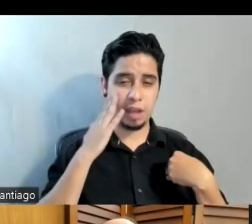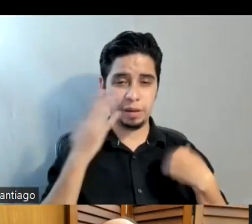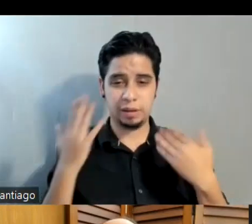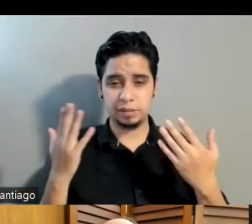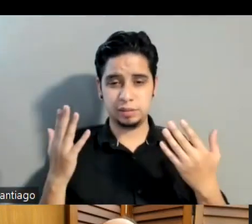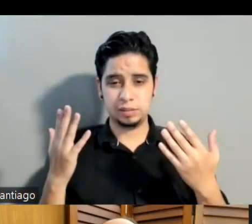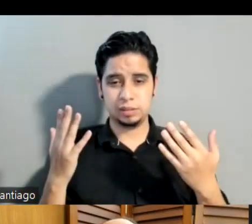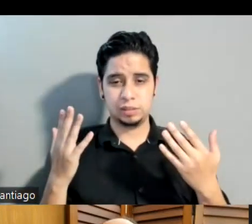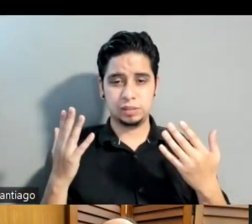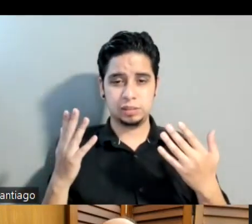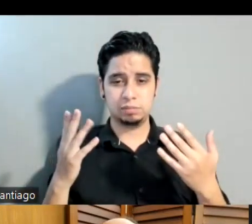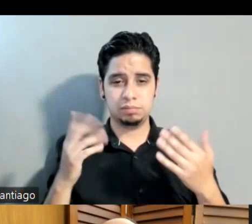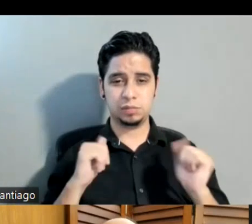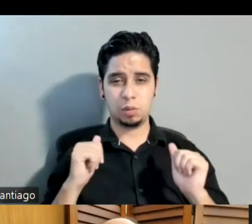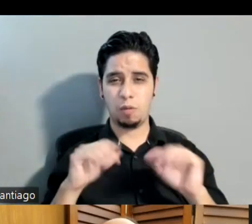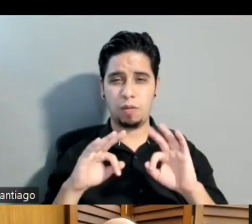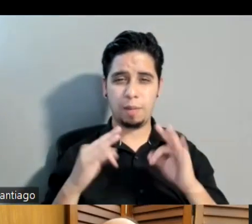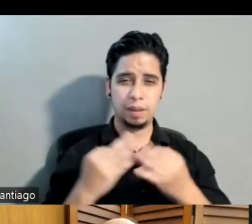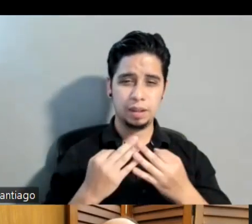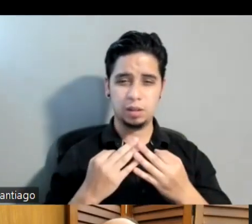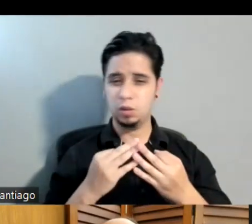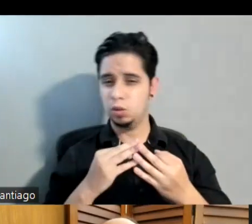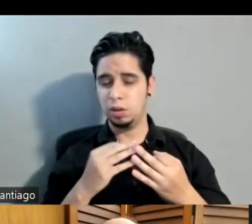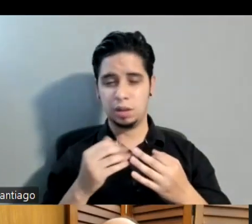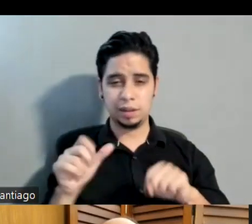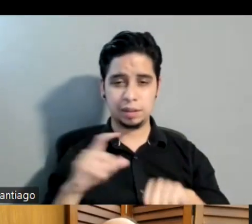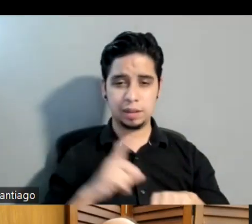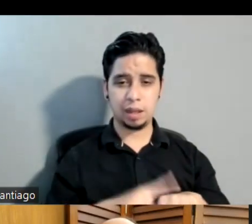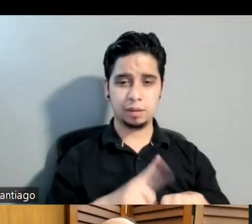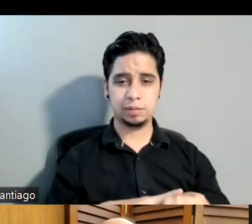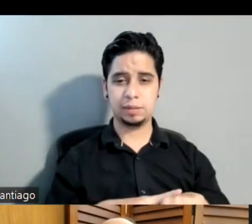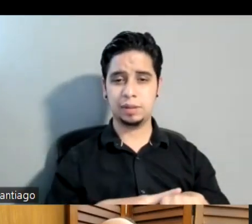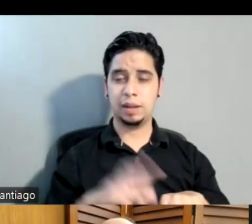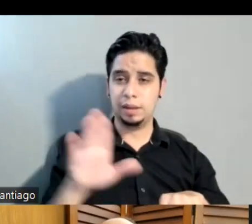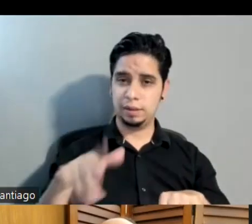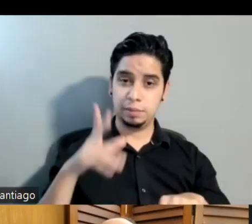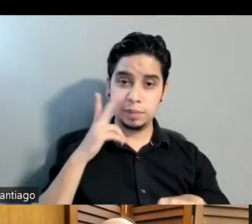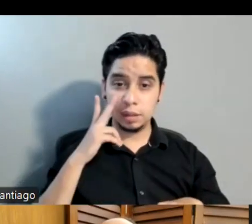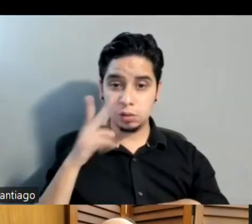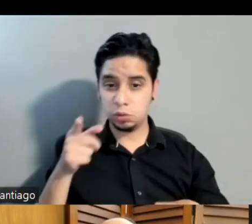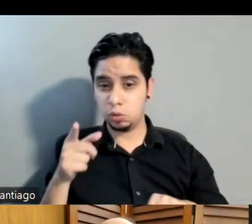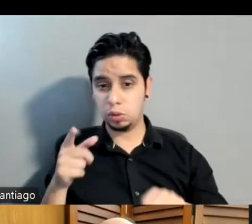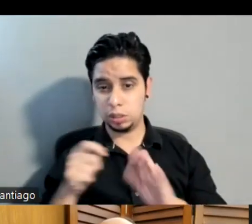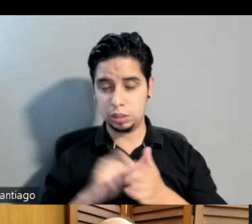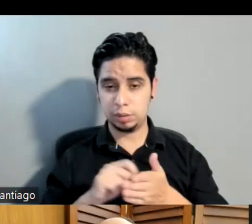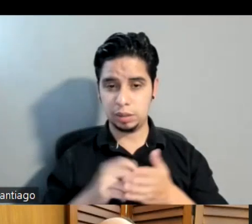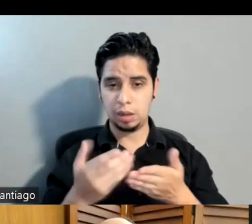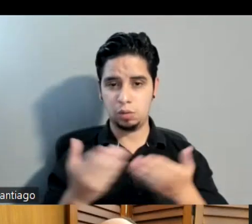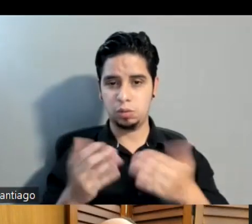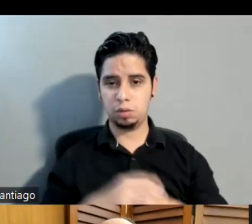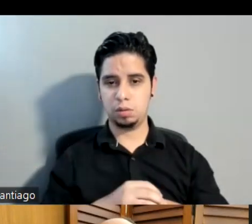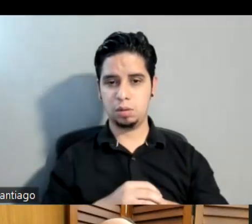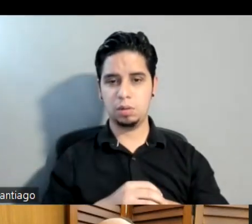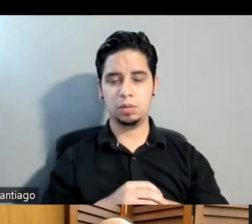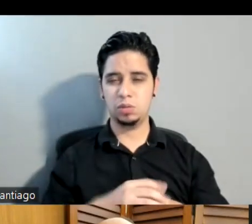todos los teatreros somos familia, y todos en algún momento, mira, escribí tal cosa, oye, tú deberías, siempre